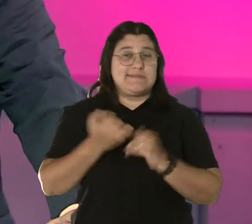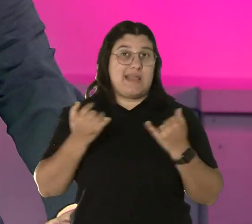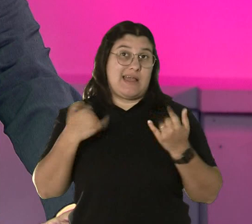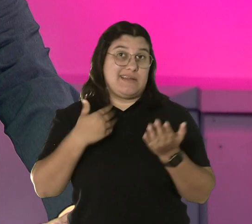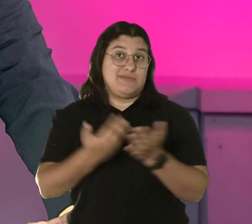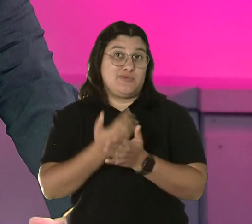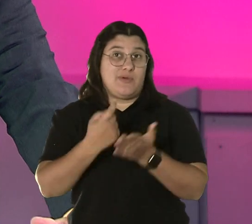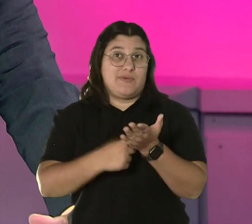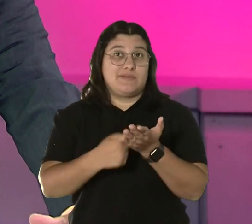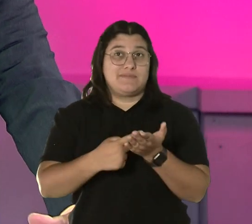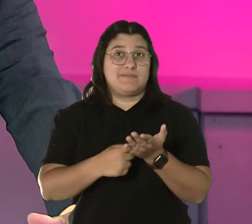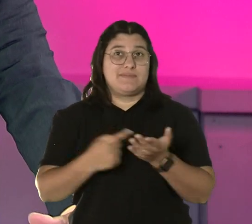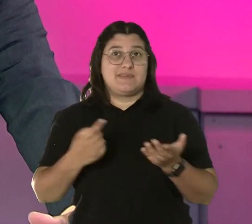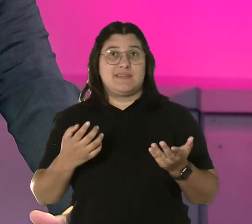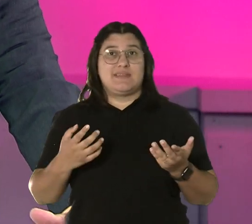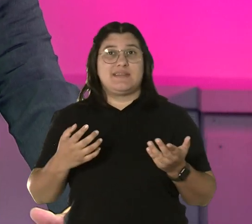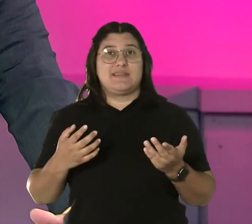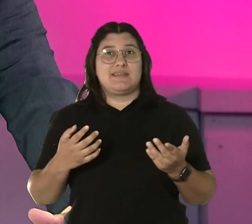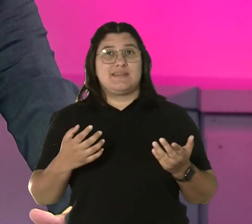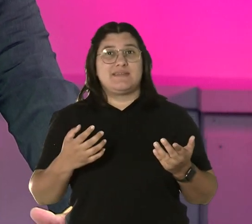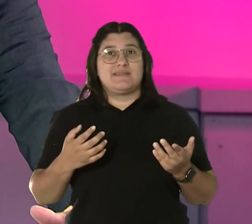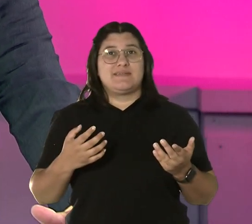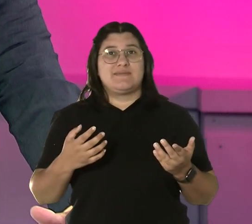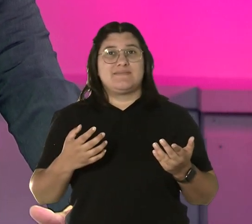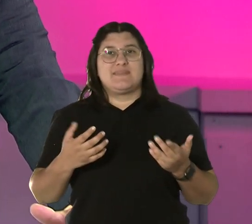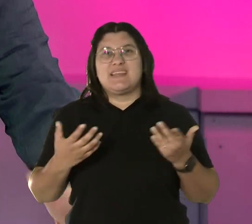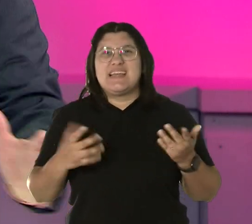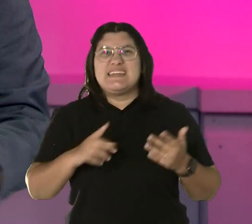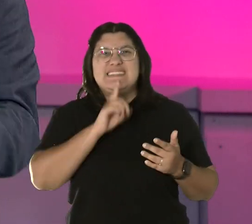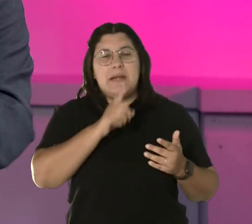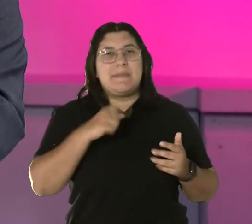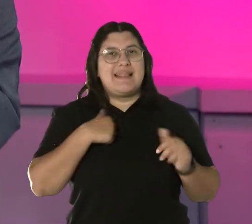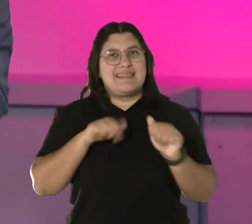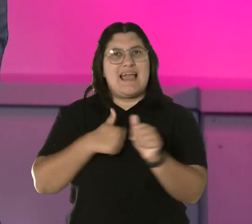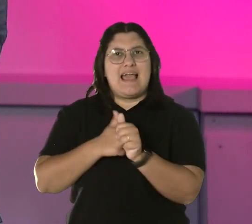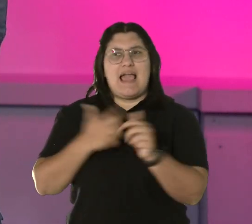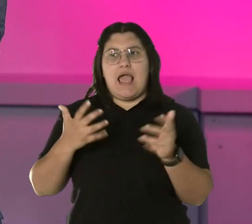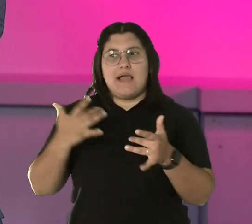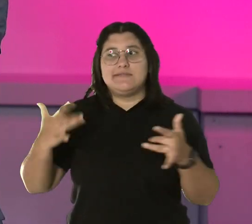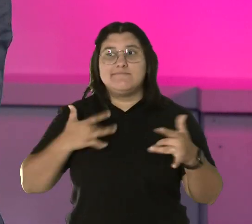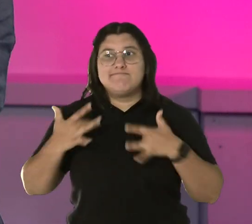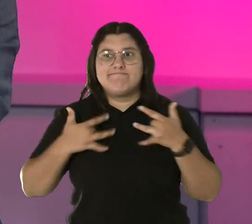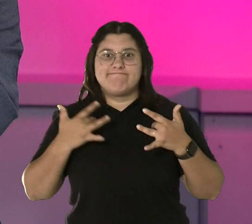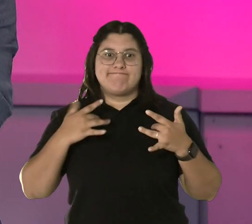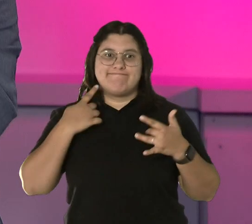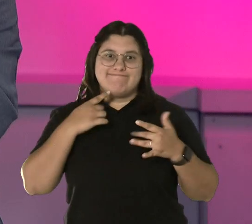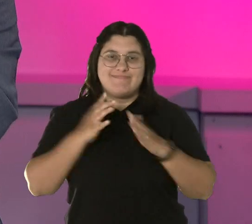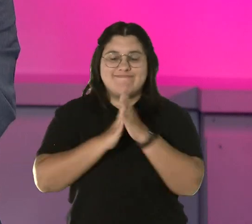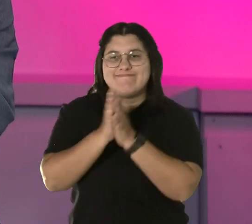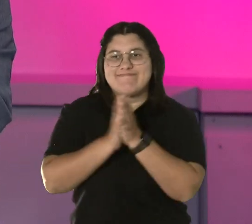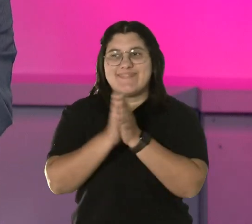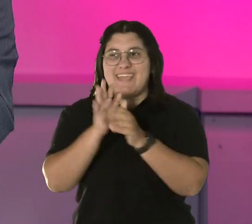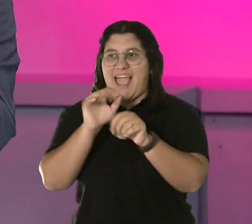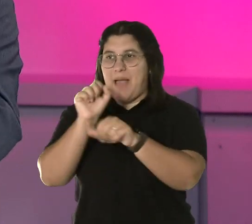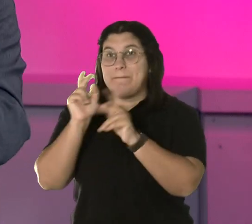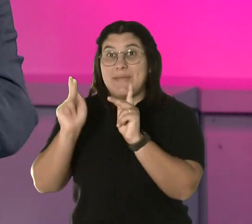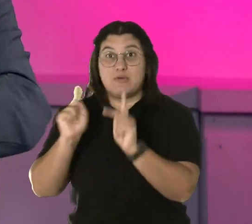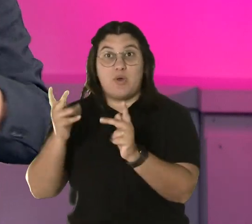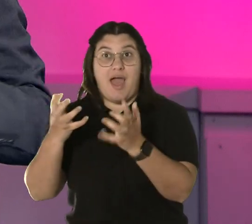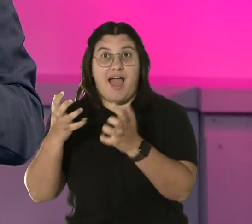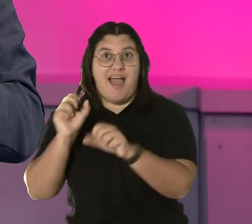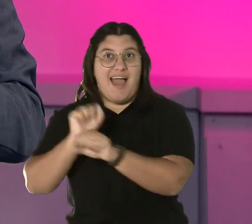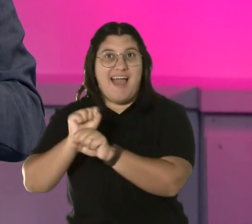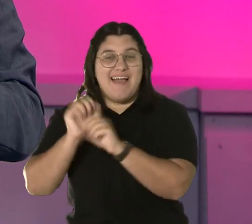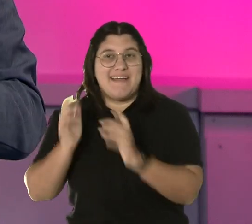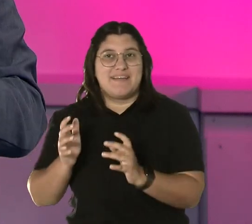discusión. Entonces, ¿qué realmente hay de motivación para el empleado, el que está buscando empleo? Y si este